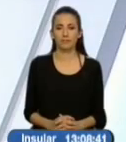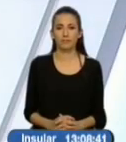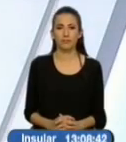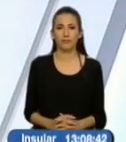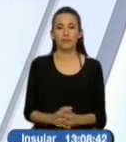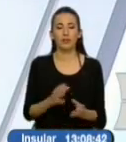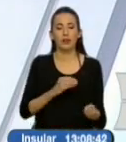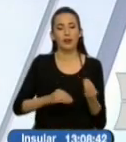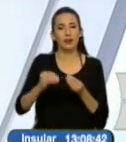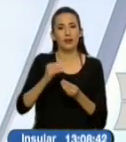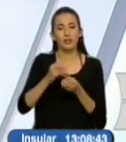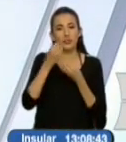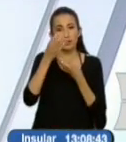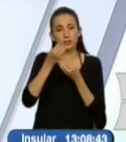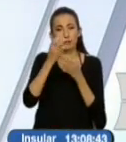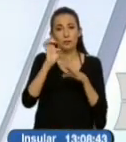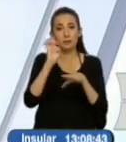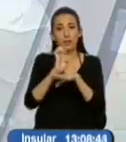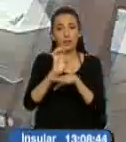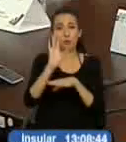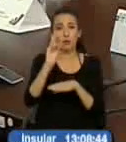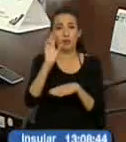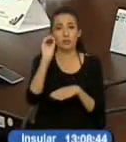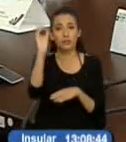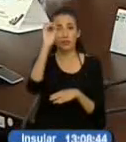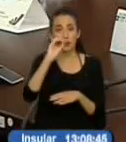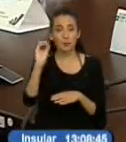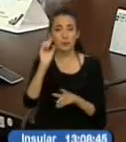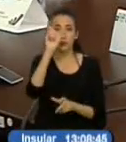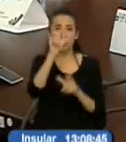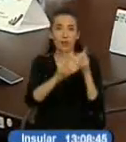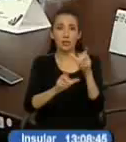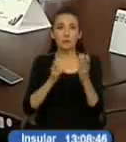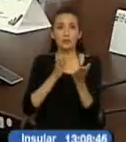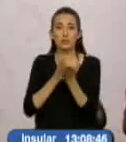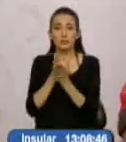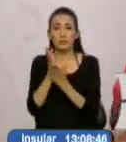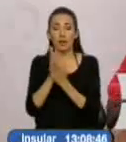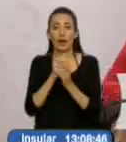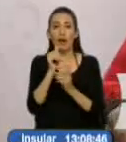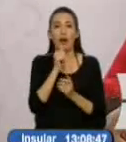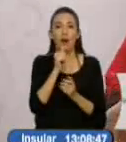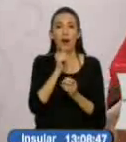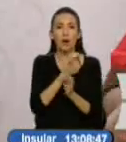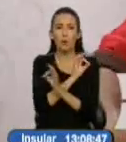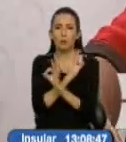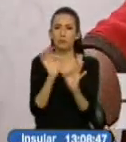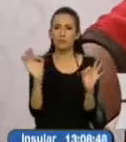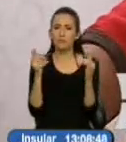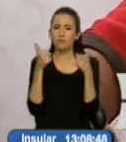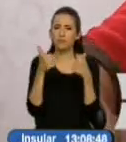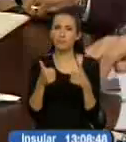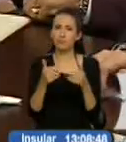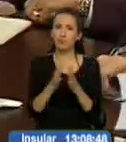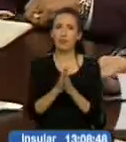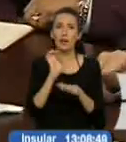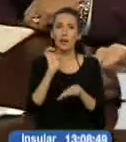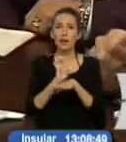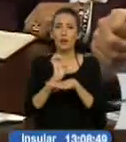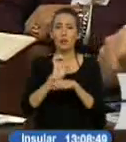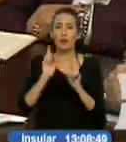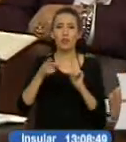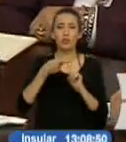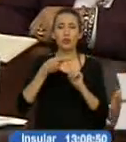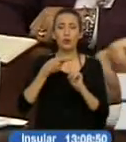De regreso les contamos que en Ecuador el 70% de la población tiene acceso a agua segura para beber, convirtiéndose en uno de los países pioneros